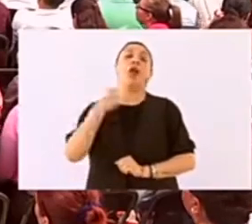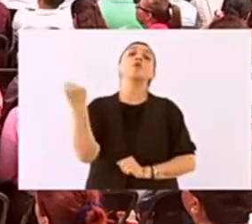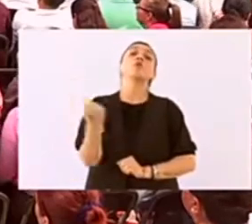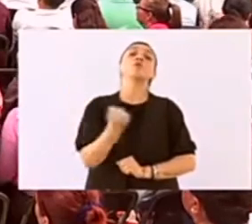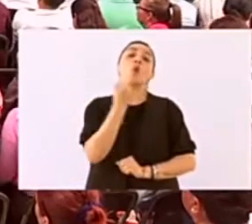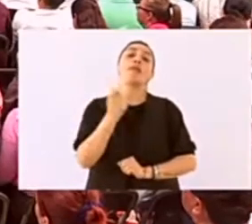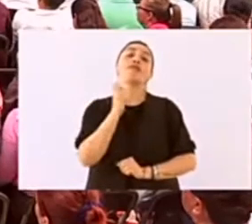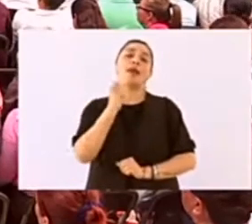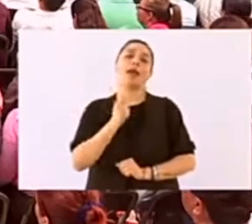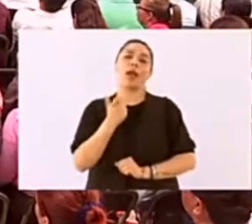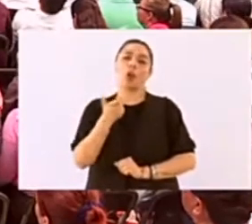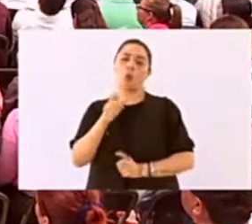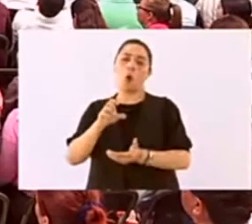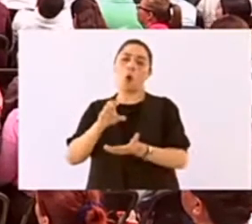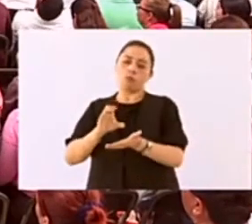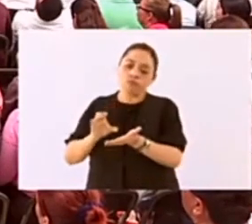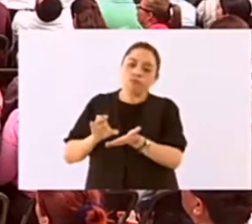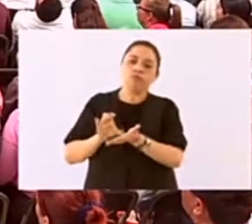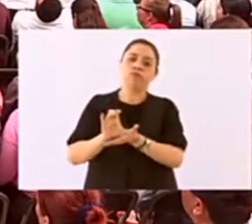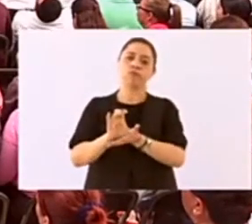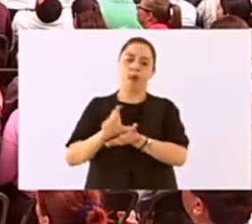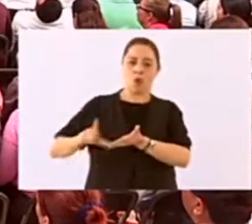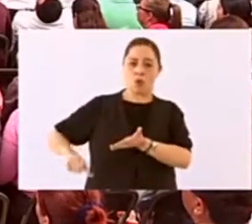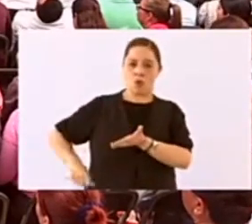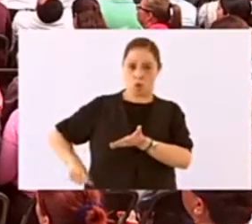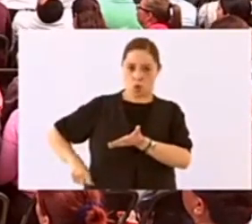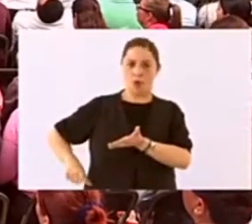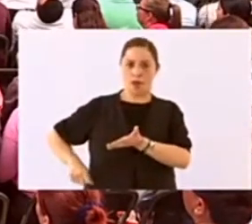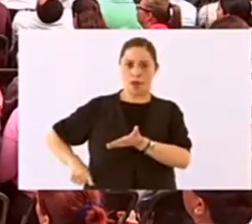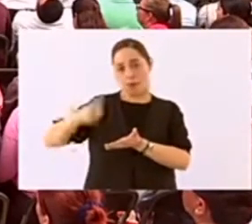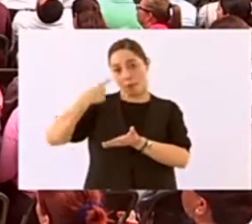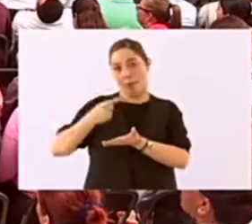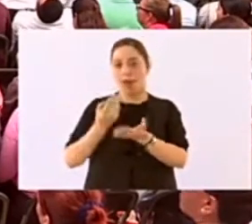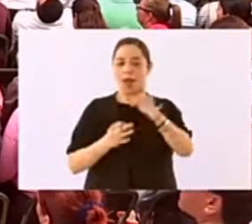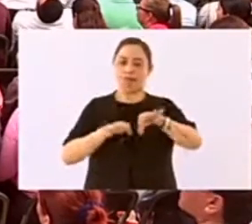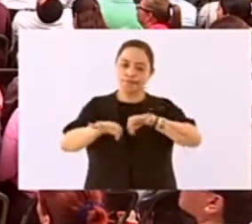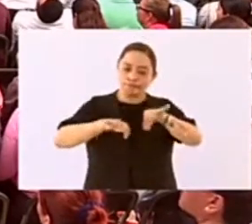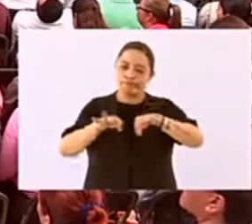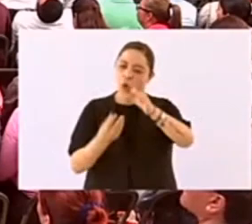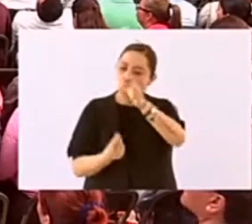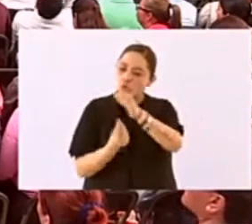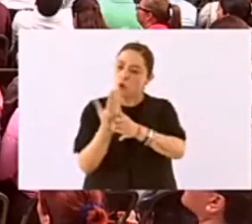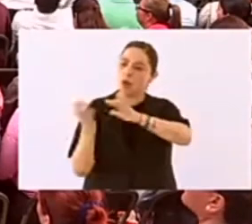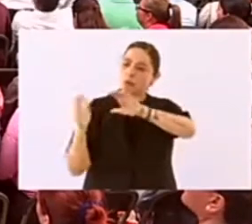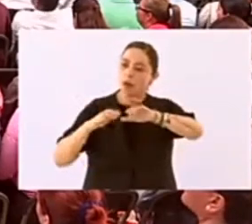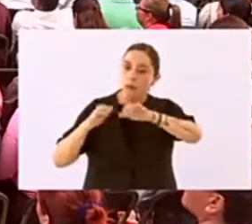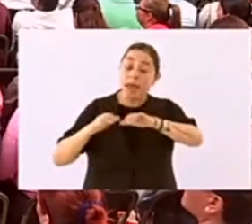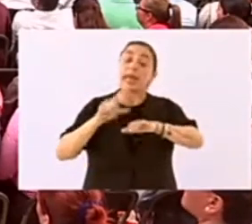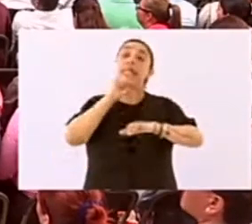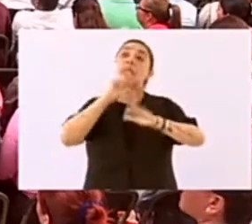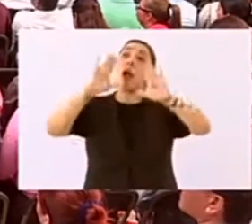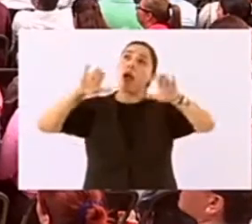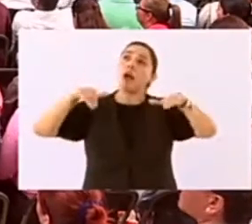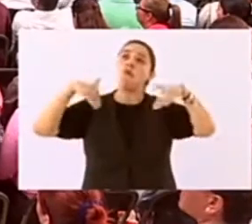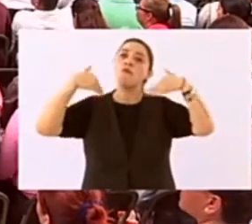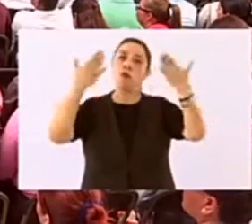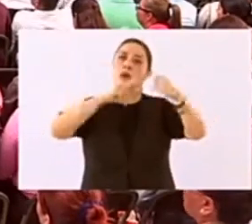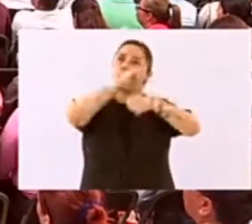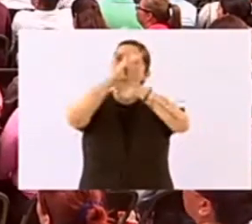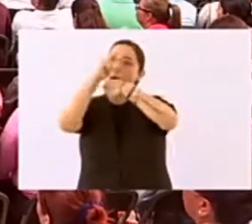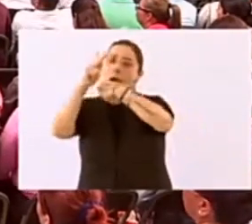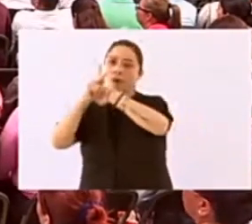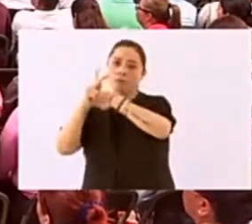genera empleos y está llegando también mucha inversión extranjera